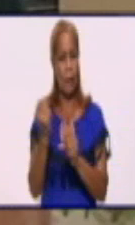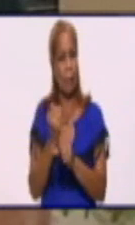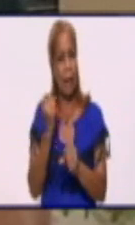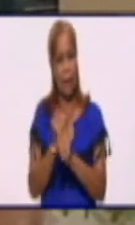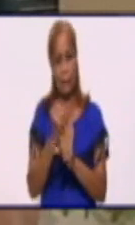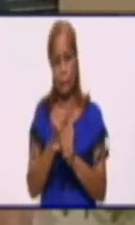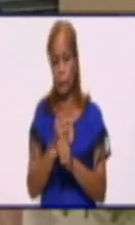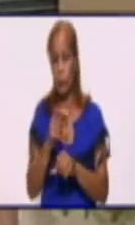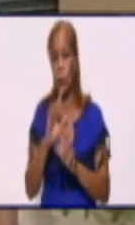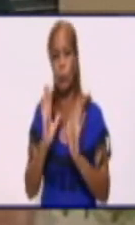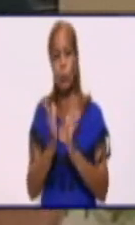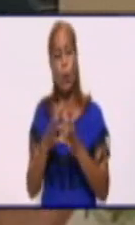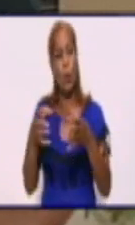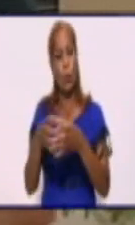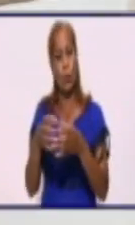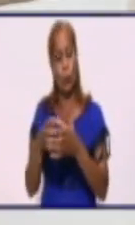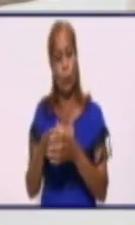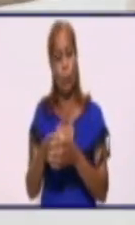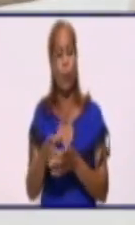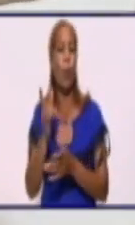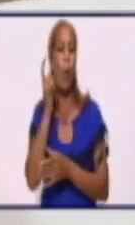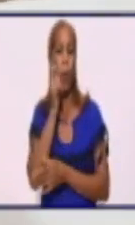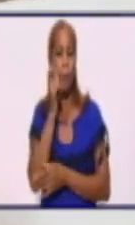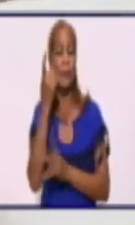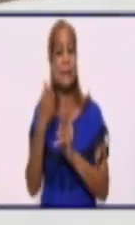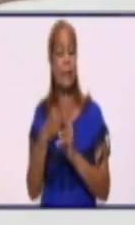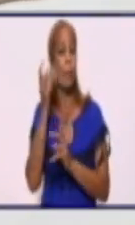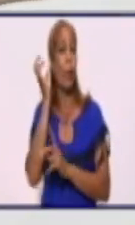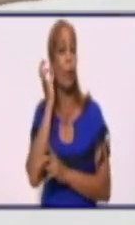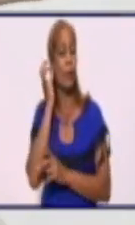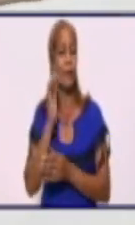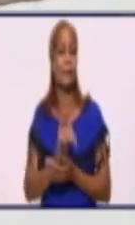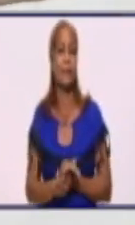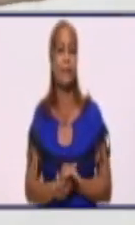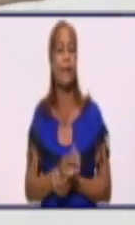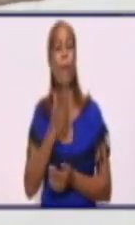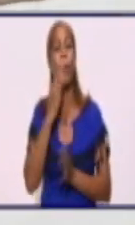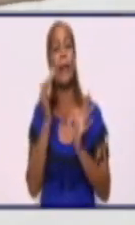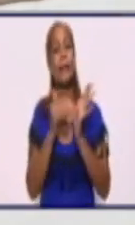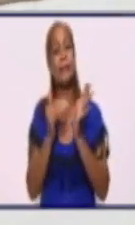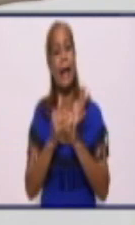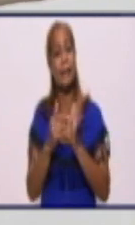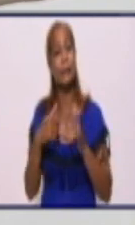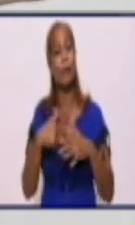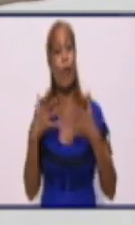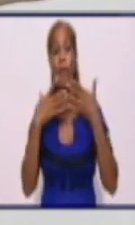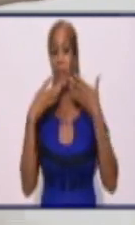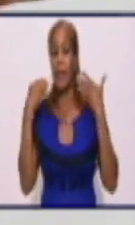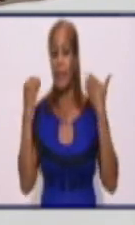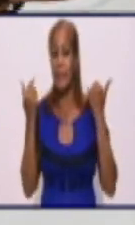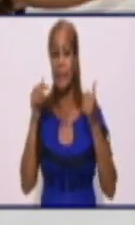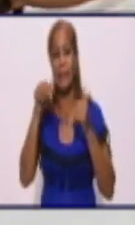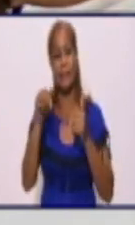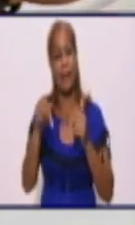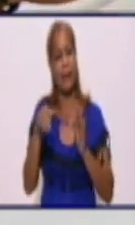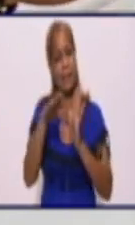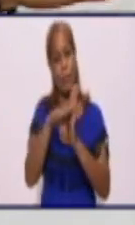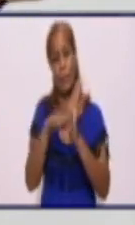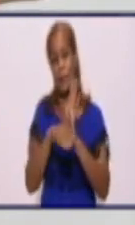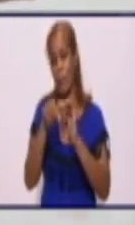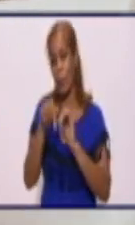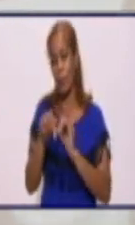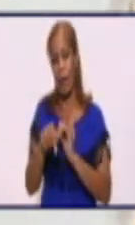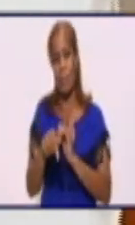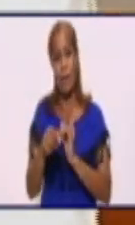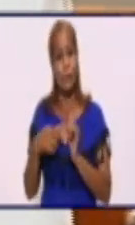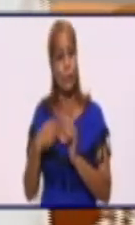emprendedores, hombres y mujeres. Buenas tardes, buenas Yami. Buenas tardes, muy feliz de estar acá con ustedes. Y bueno, no vengo sola. Ya